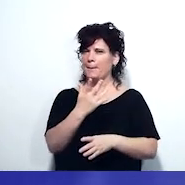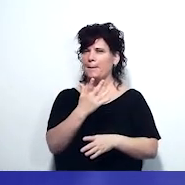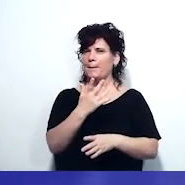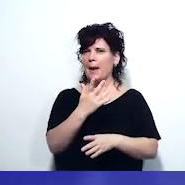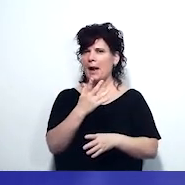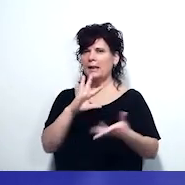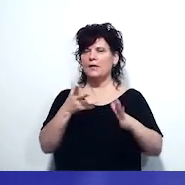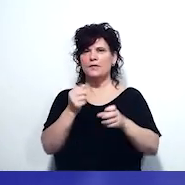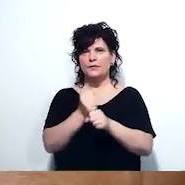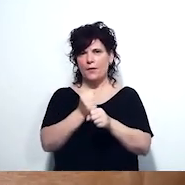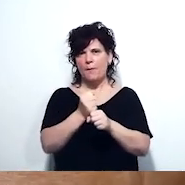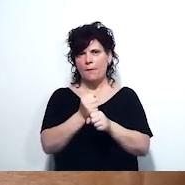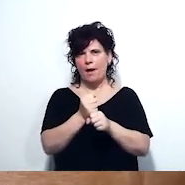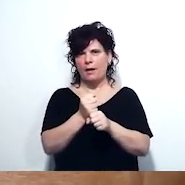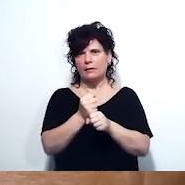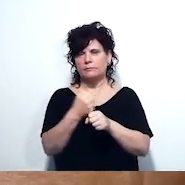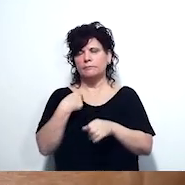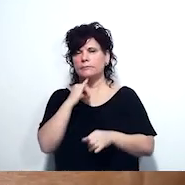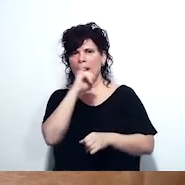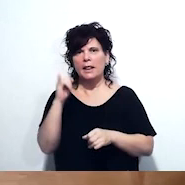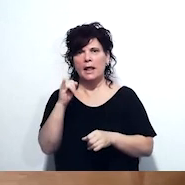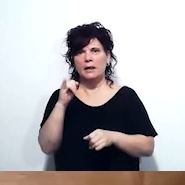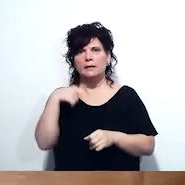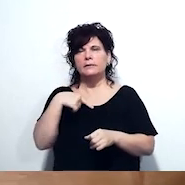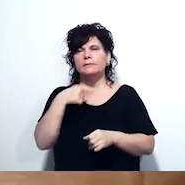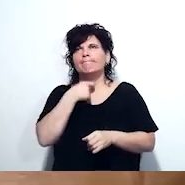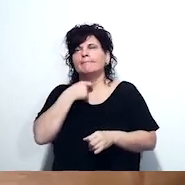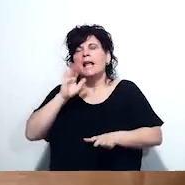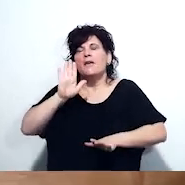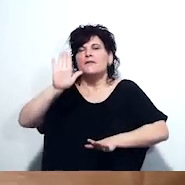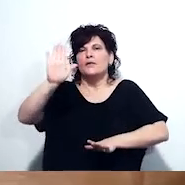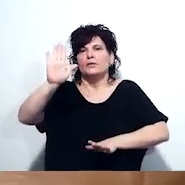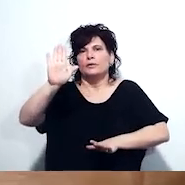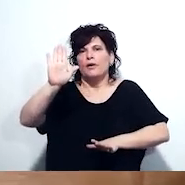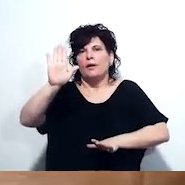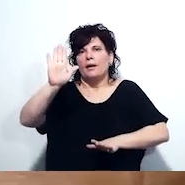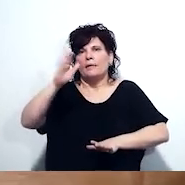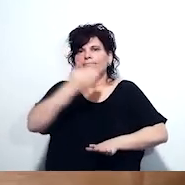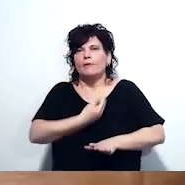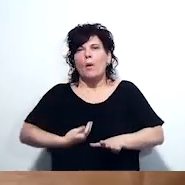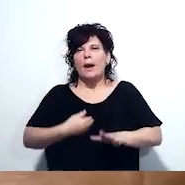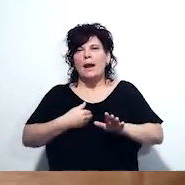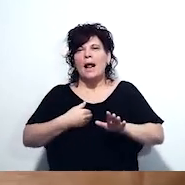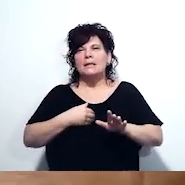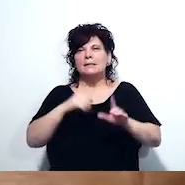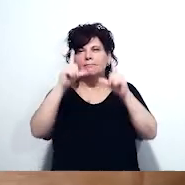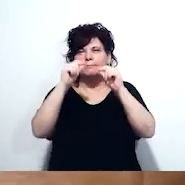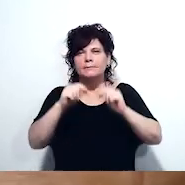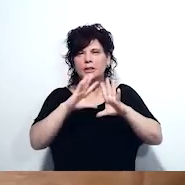forma interoperable sería deseable. Como les dije, todas estas cosas son aspiracionales, no existe una gobernanza global de